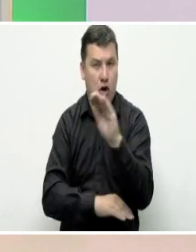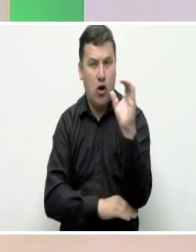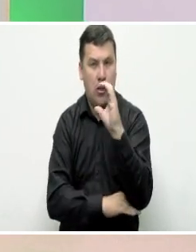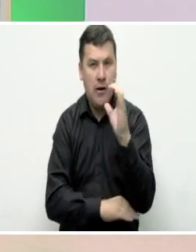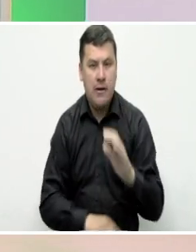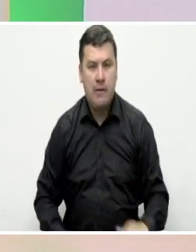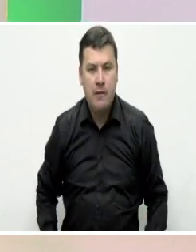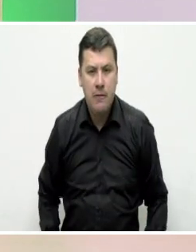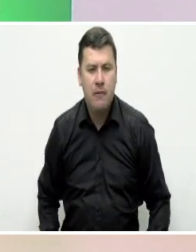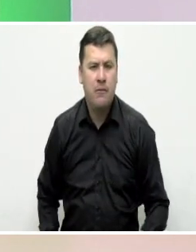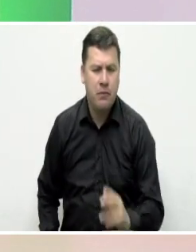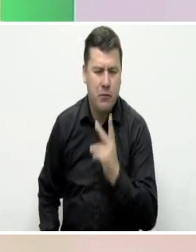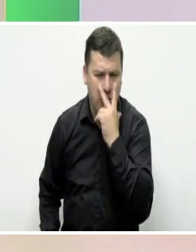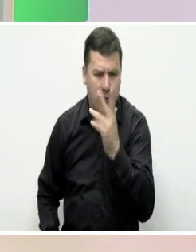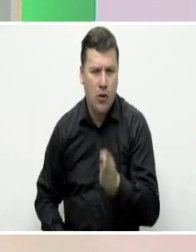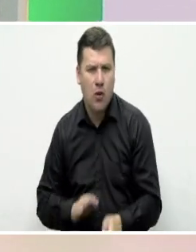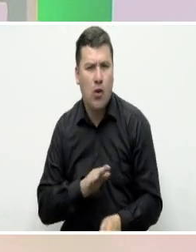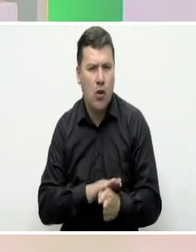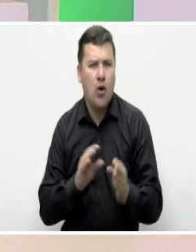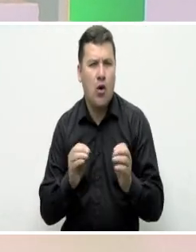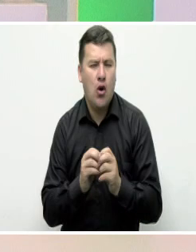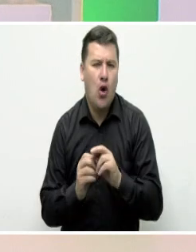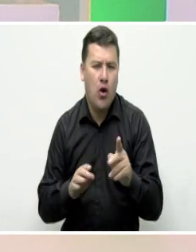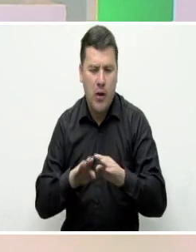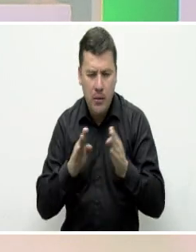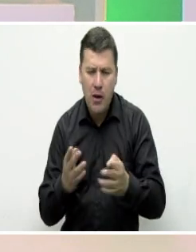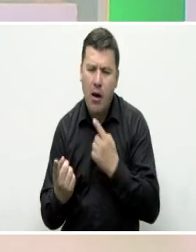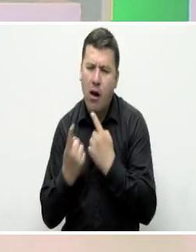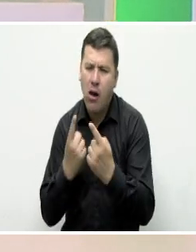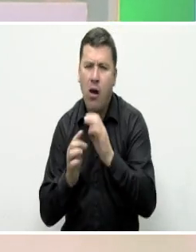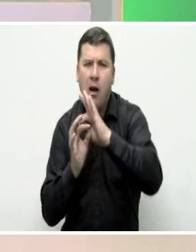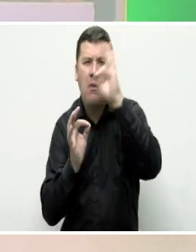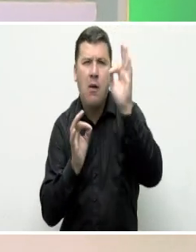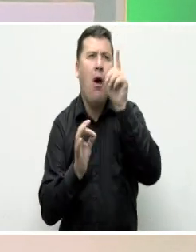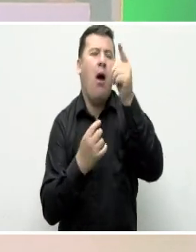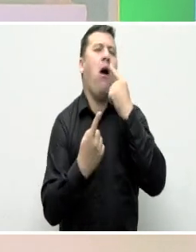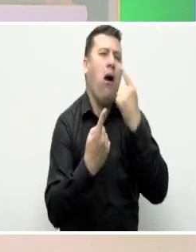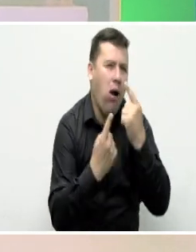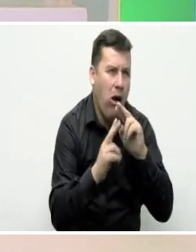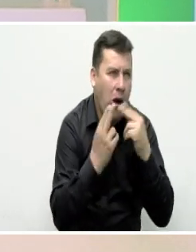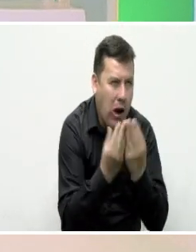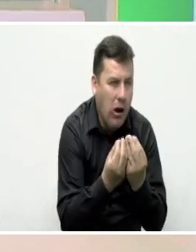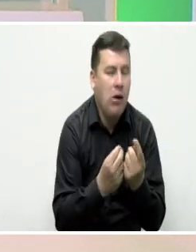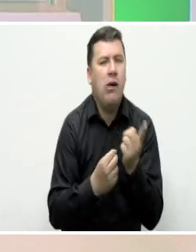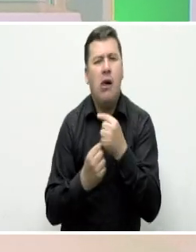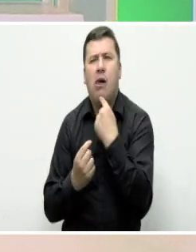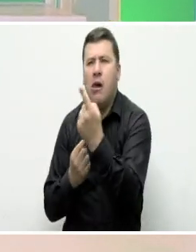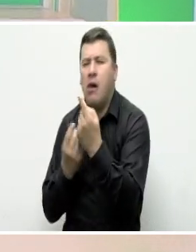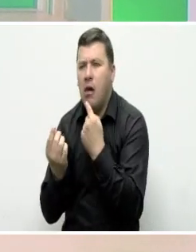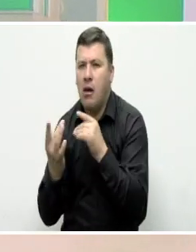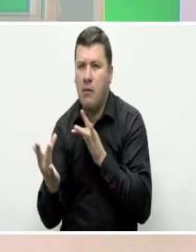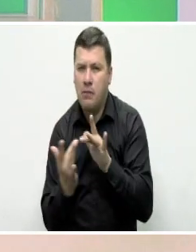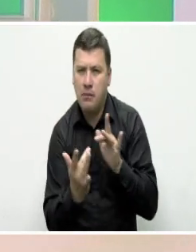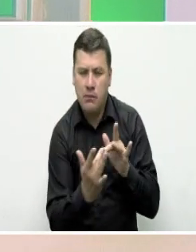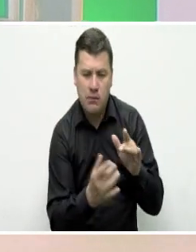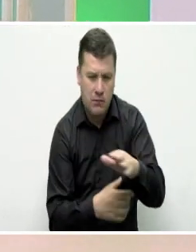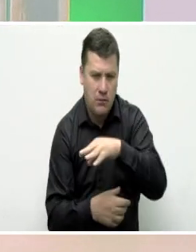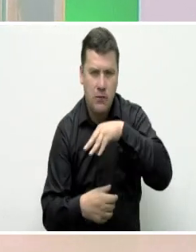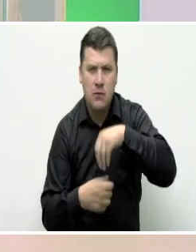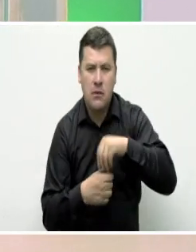colombianos. Vamos a ver a continuación otras mesas de diálogo regional donde pudimos entrar en contacto con las